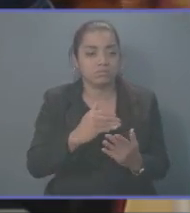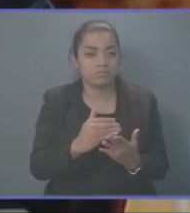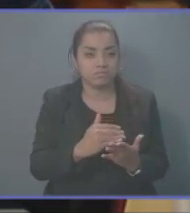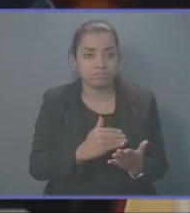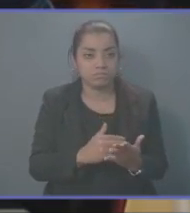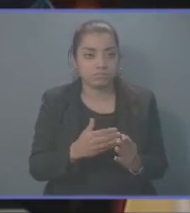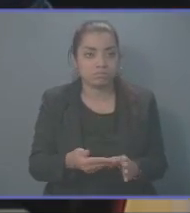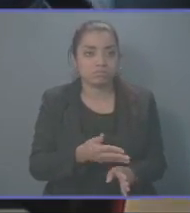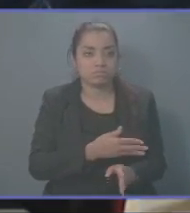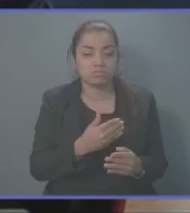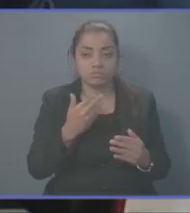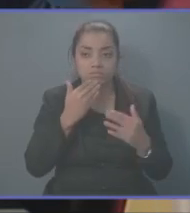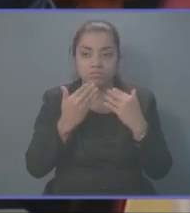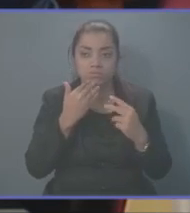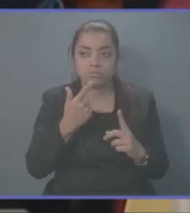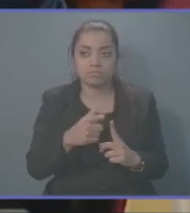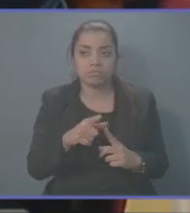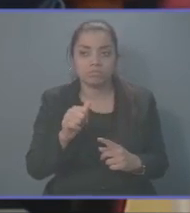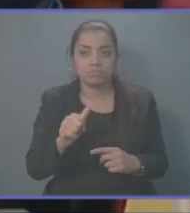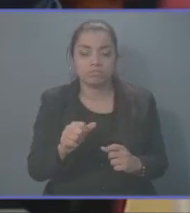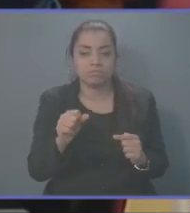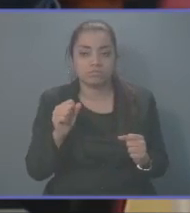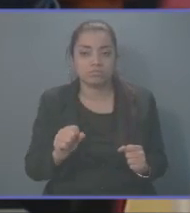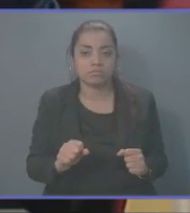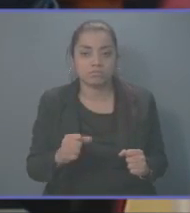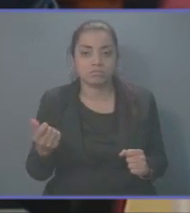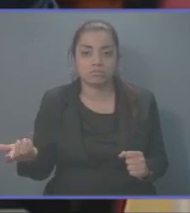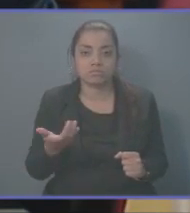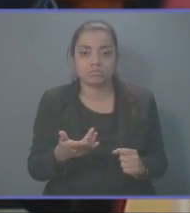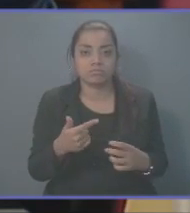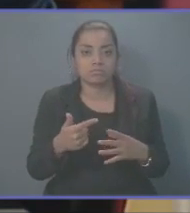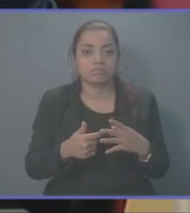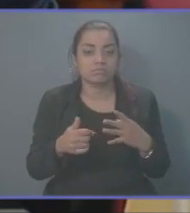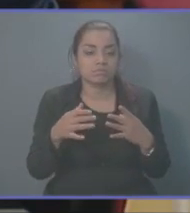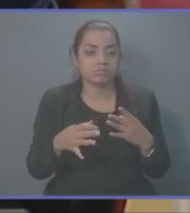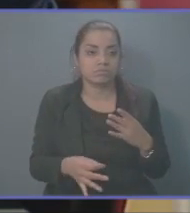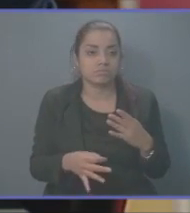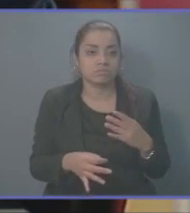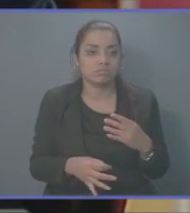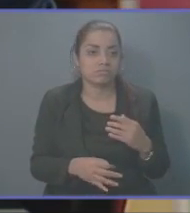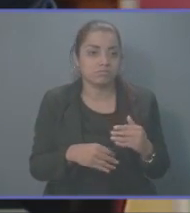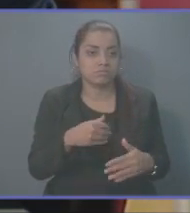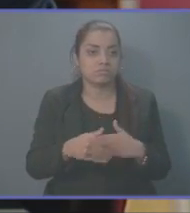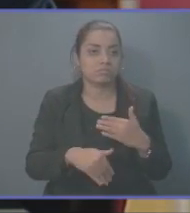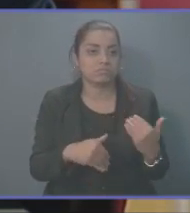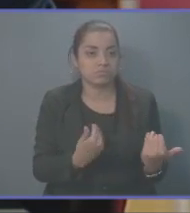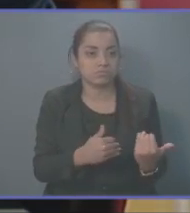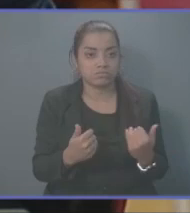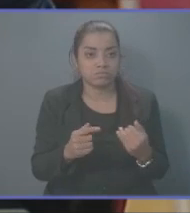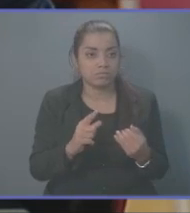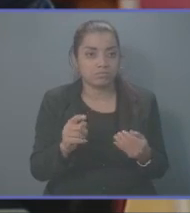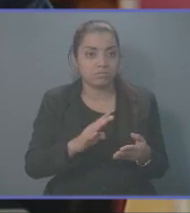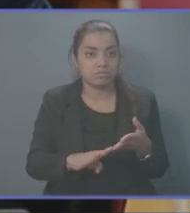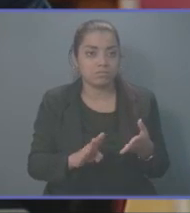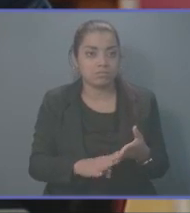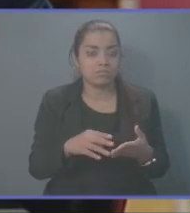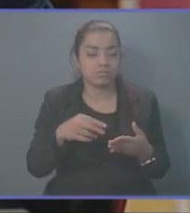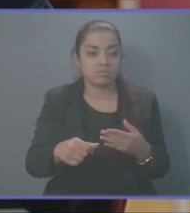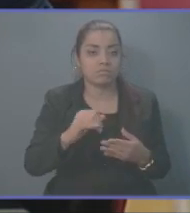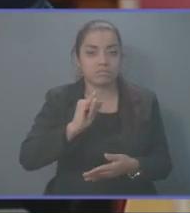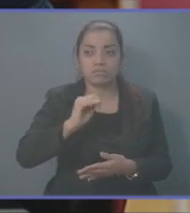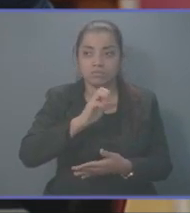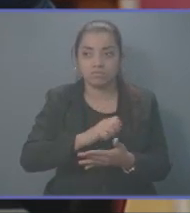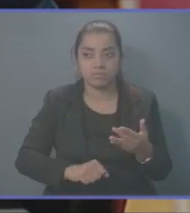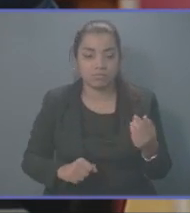continuación. A. Que hayan presentado sus declaraciones tributarias y no hayan pagado el impuesto liquidado en